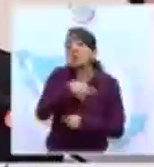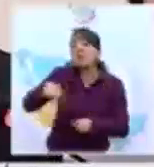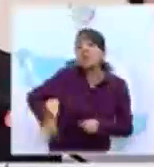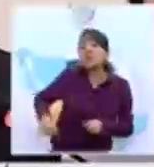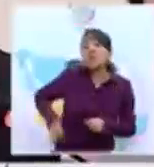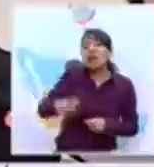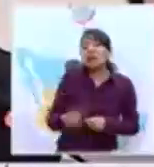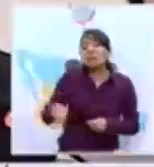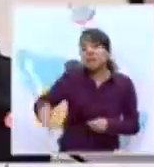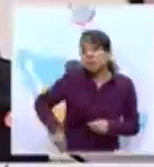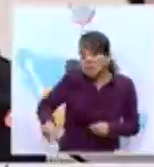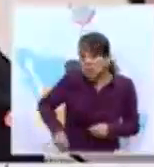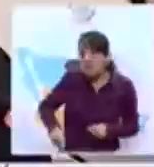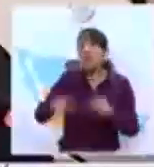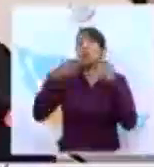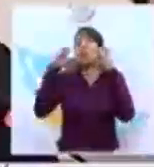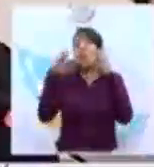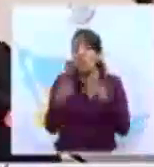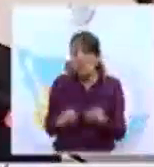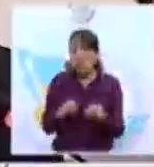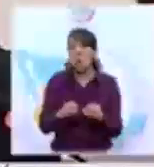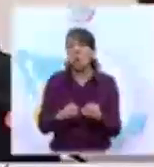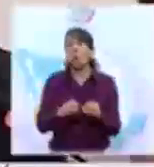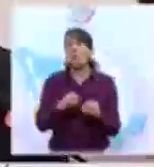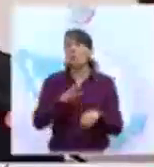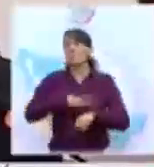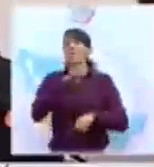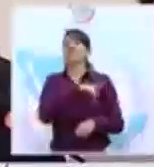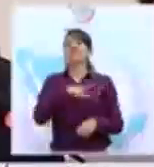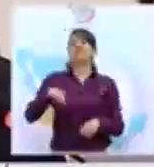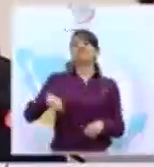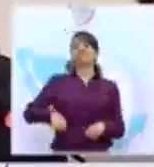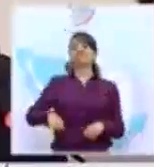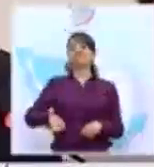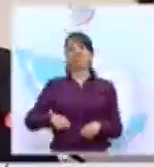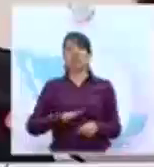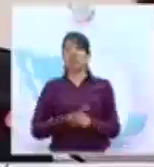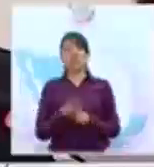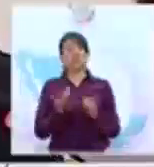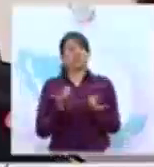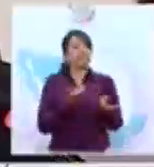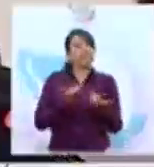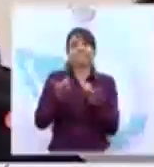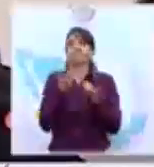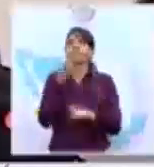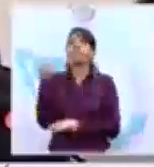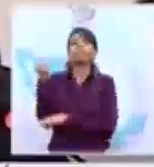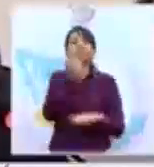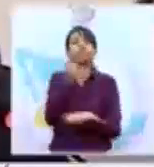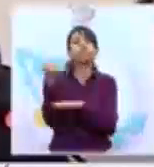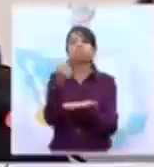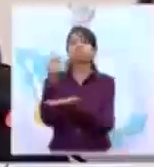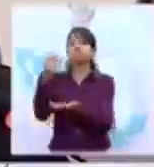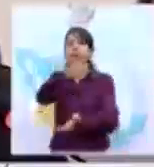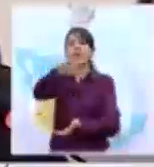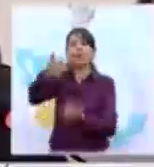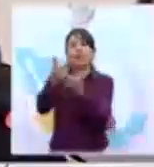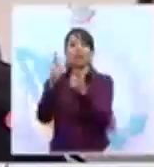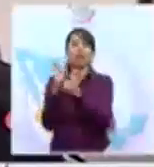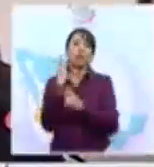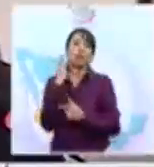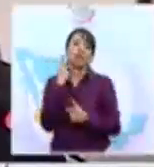dilución en las cuotas partidarias, que creo que es uno de los problemas, sobre todo en un órgano